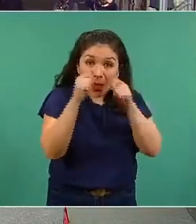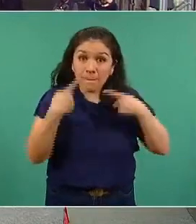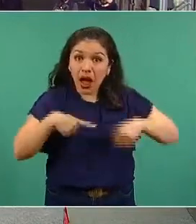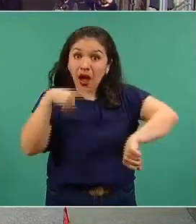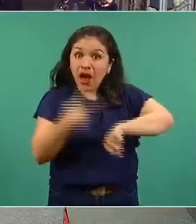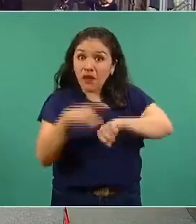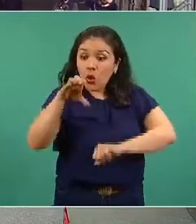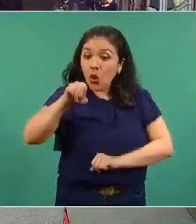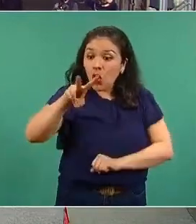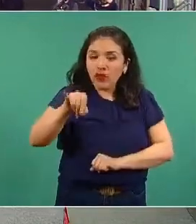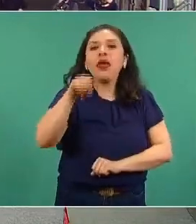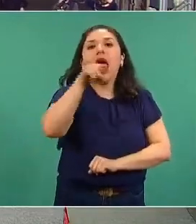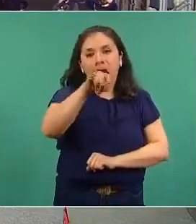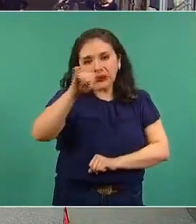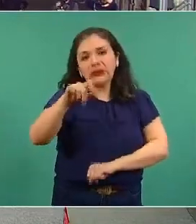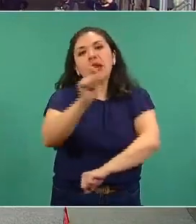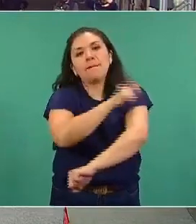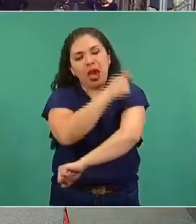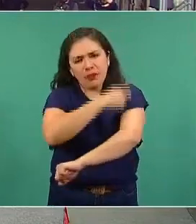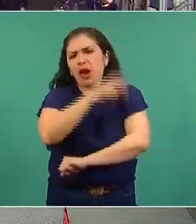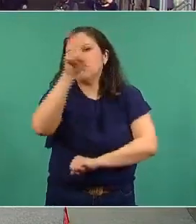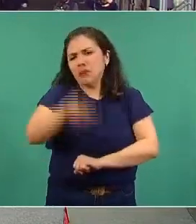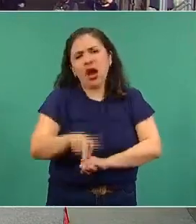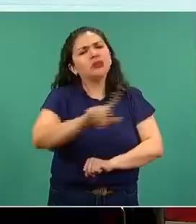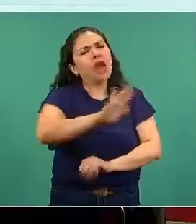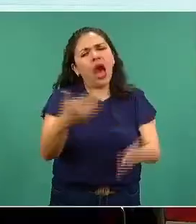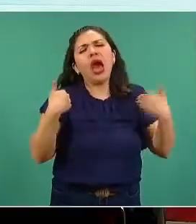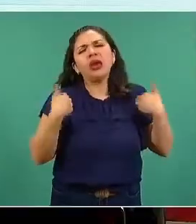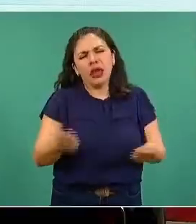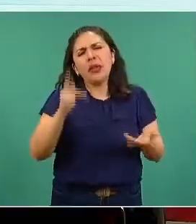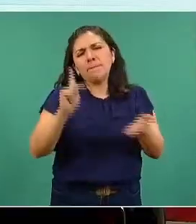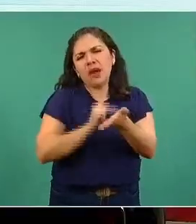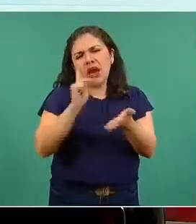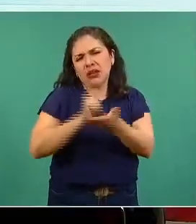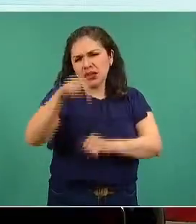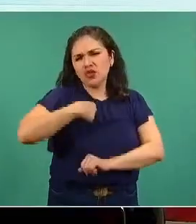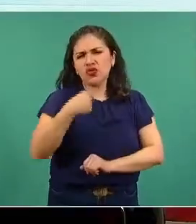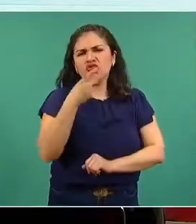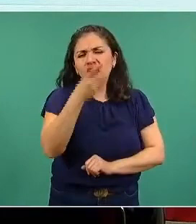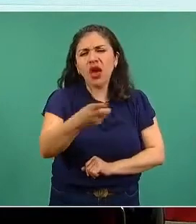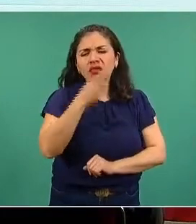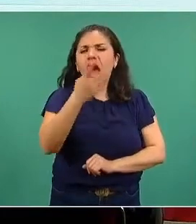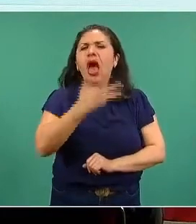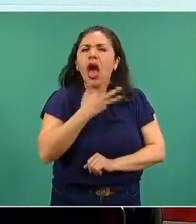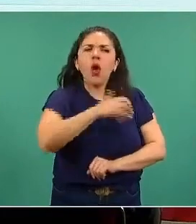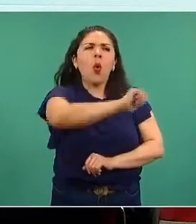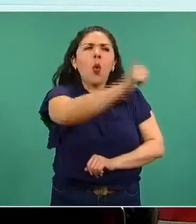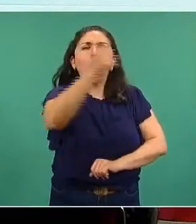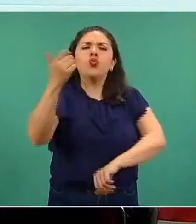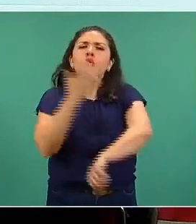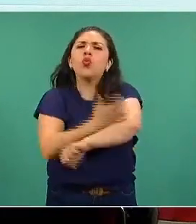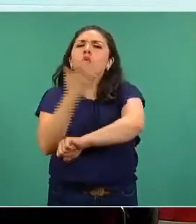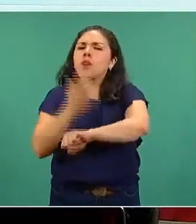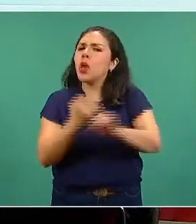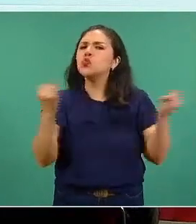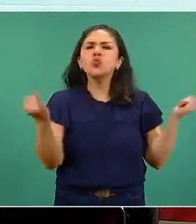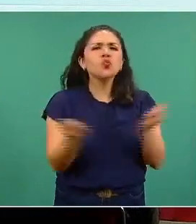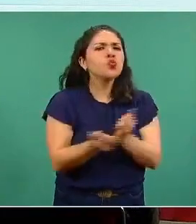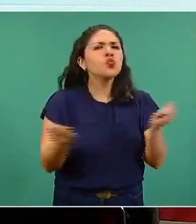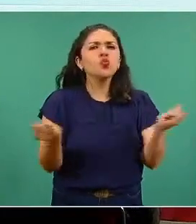Está claro que en varios campos de la salud, como lo hemos comentado aquí varias veces, existen otros colegas que